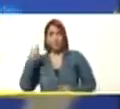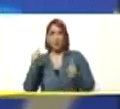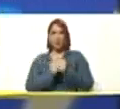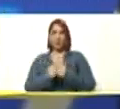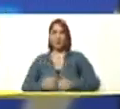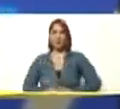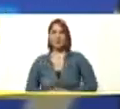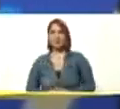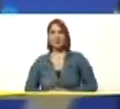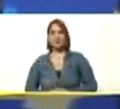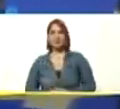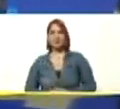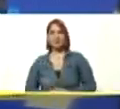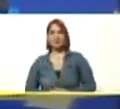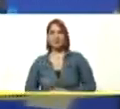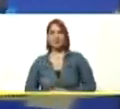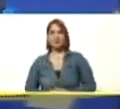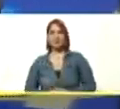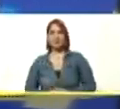Dios,